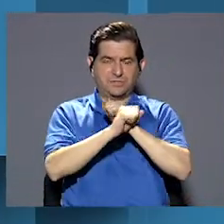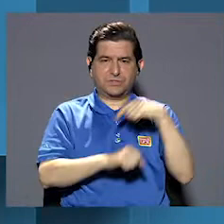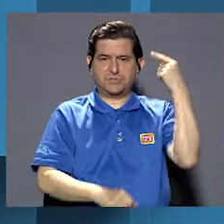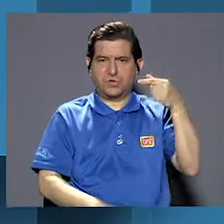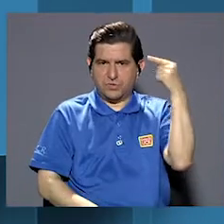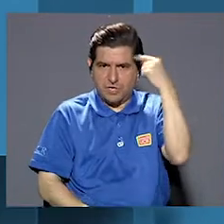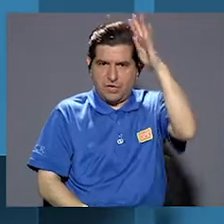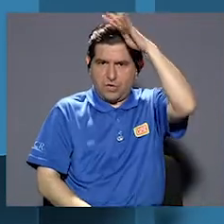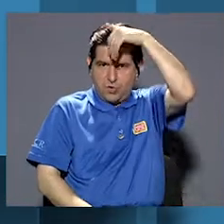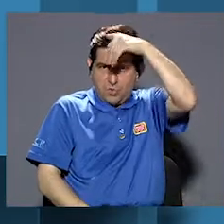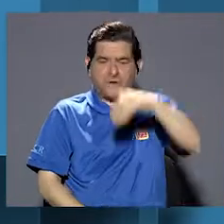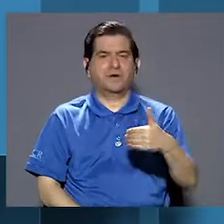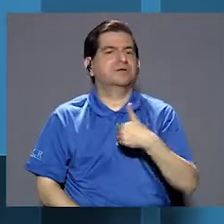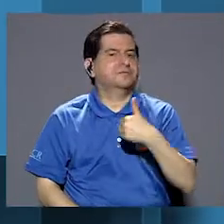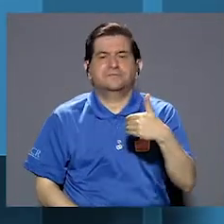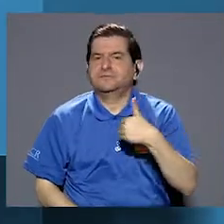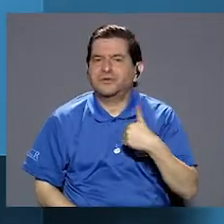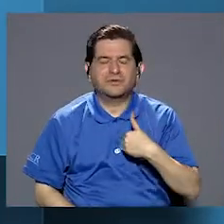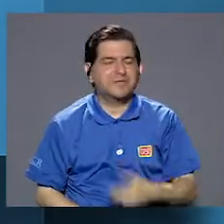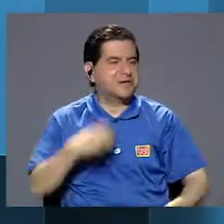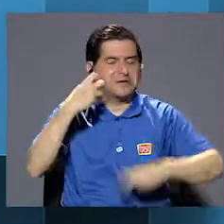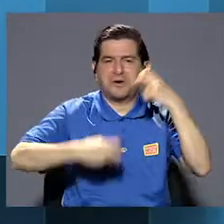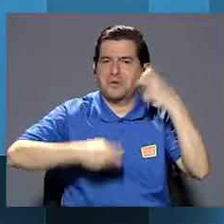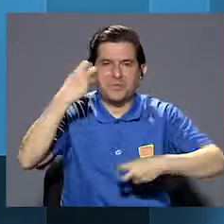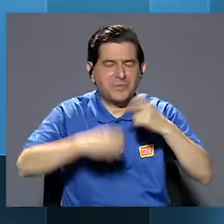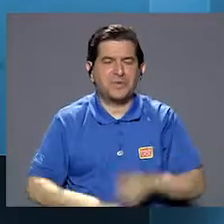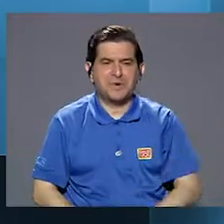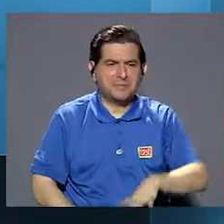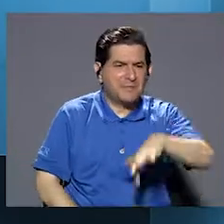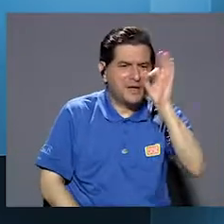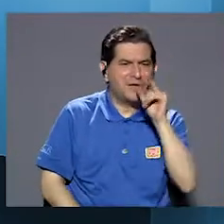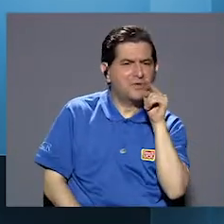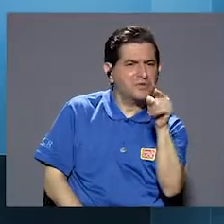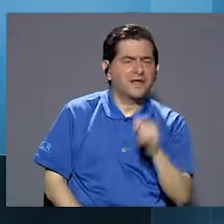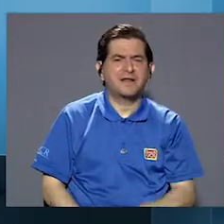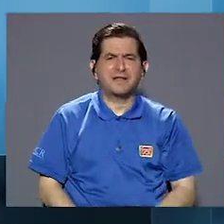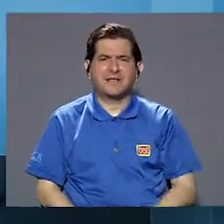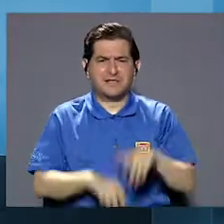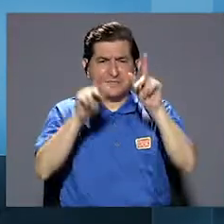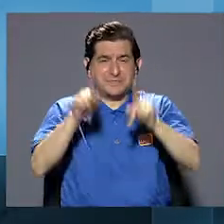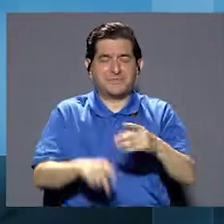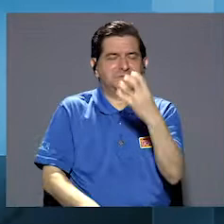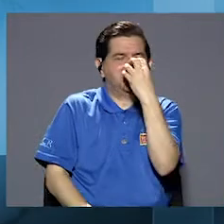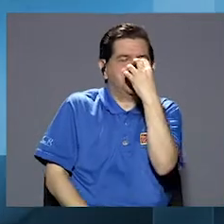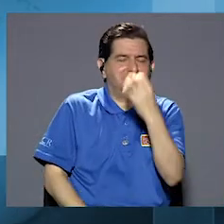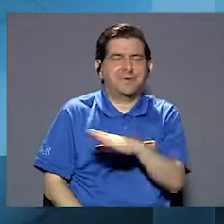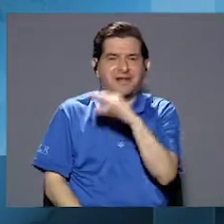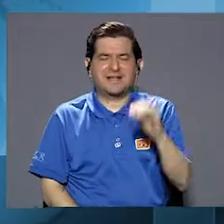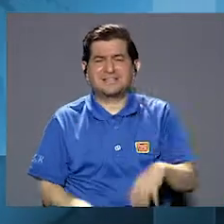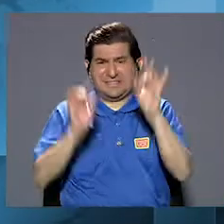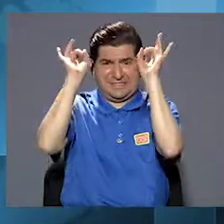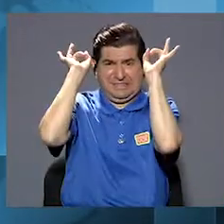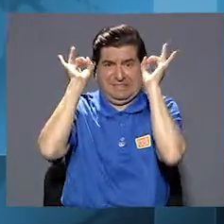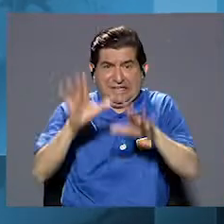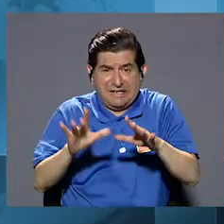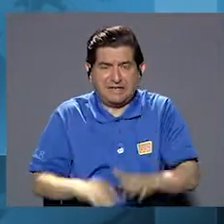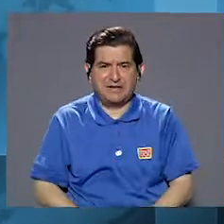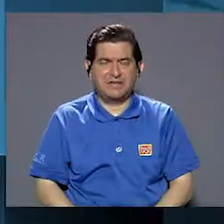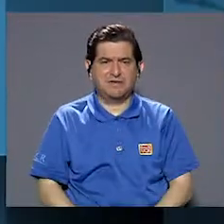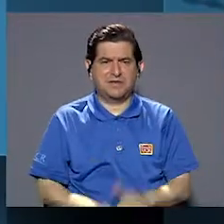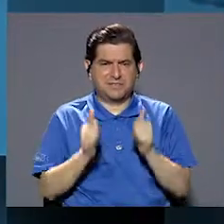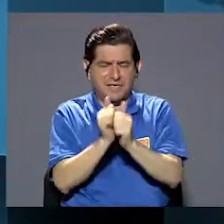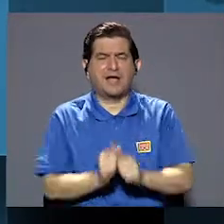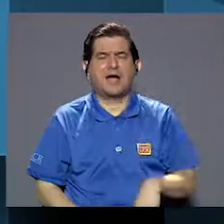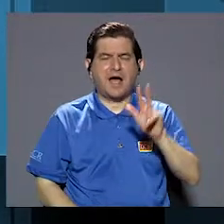de la administración Trump no tendría dificultad alguna para encontrar esas figuras payasescas y patéticas